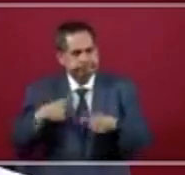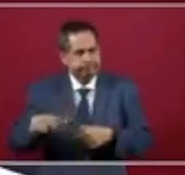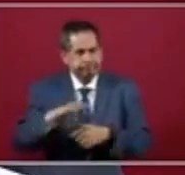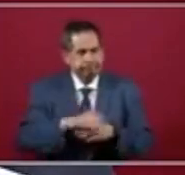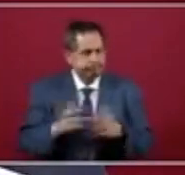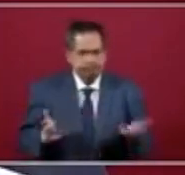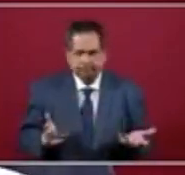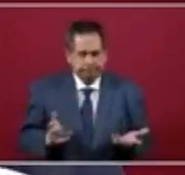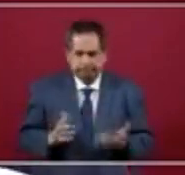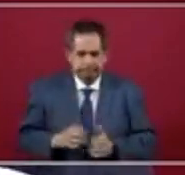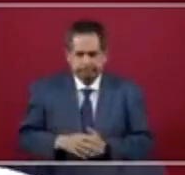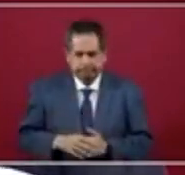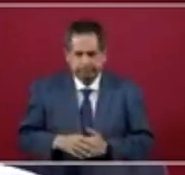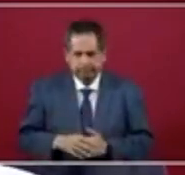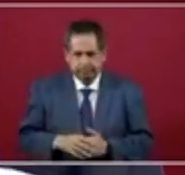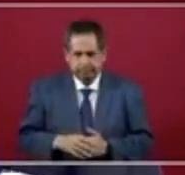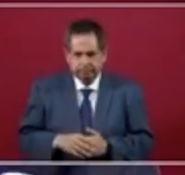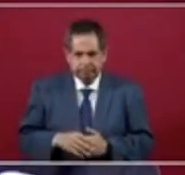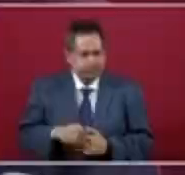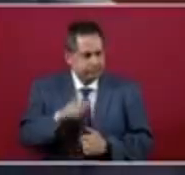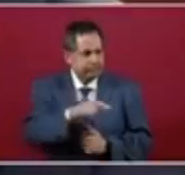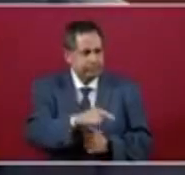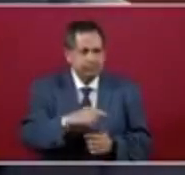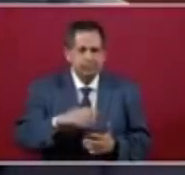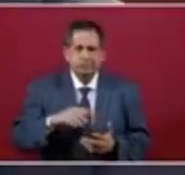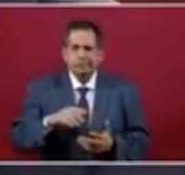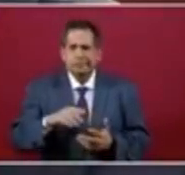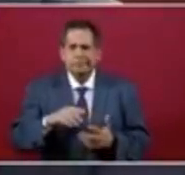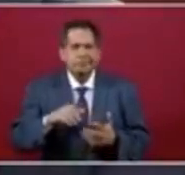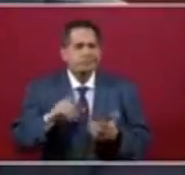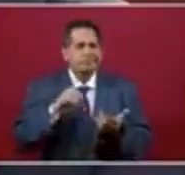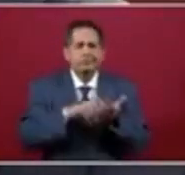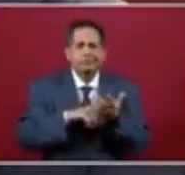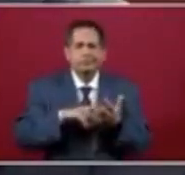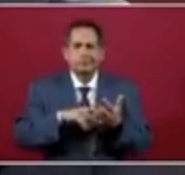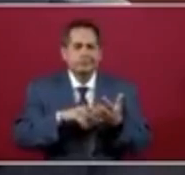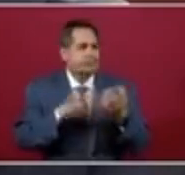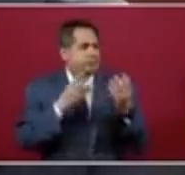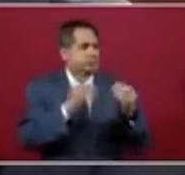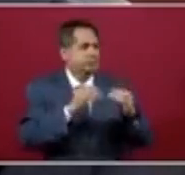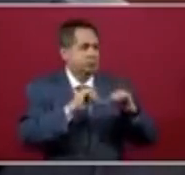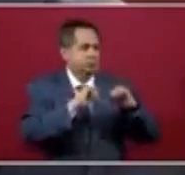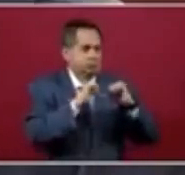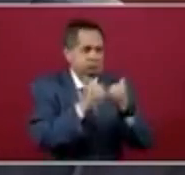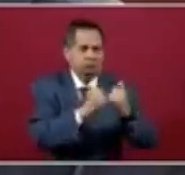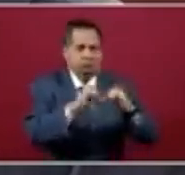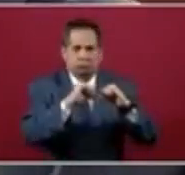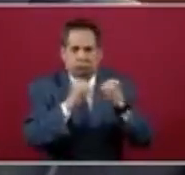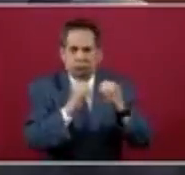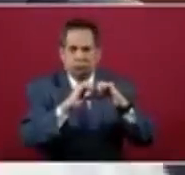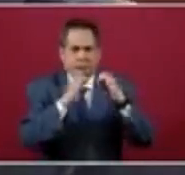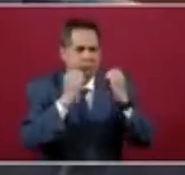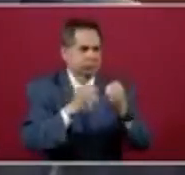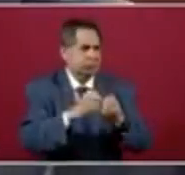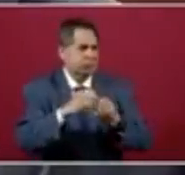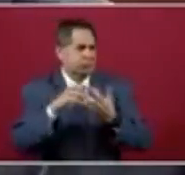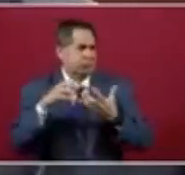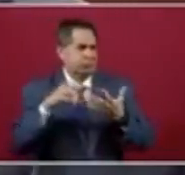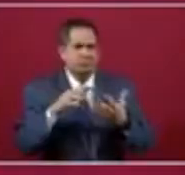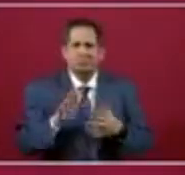Entonces se fue creando una constelación de organizaciones. Era otro